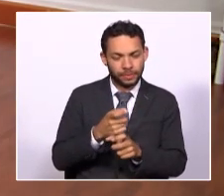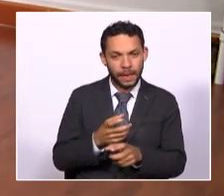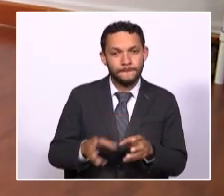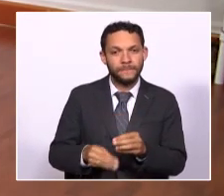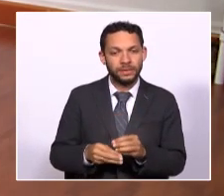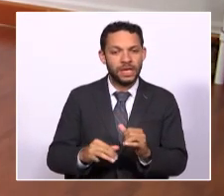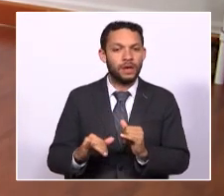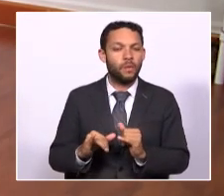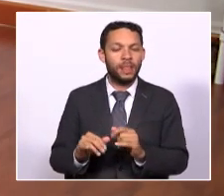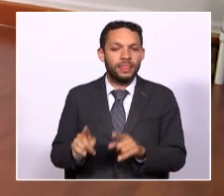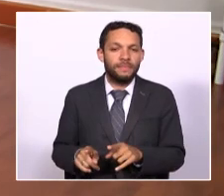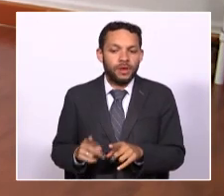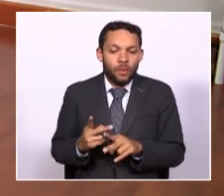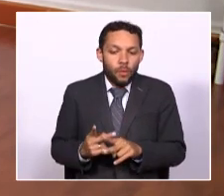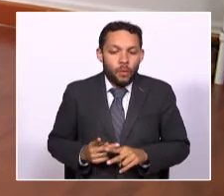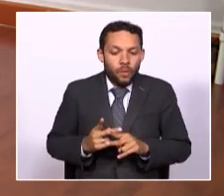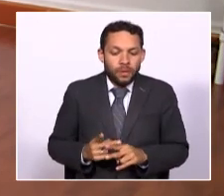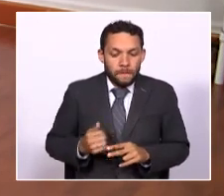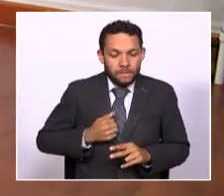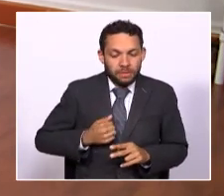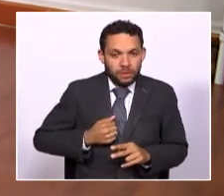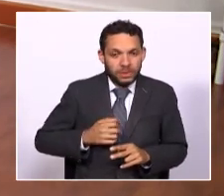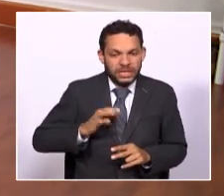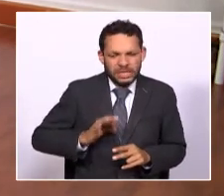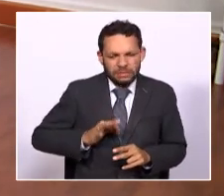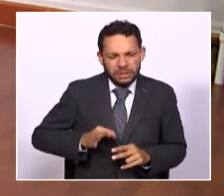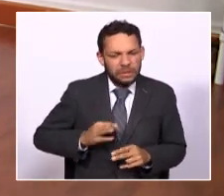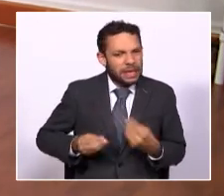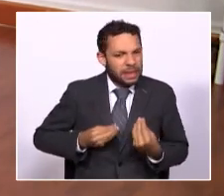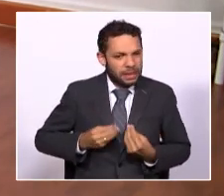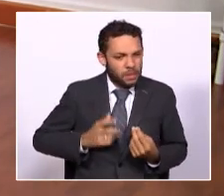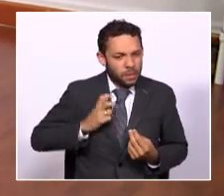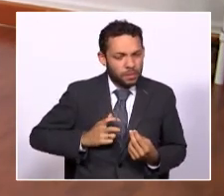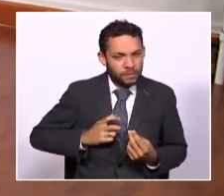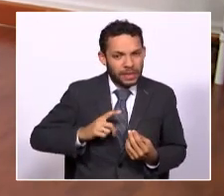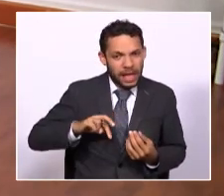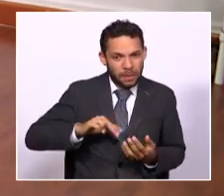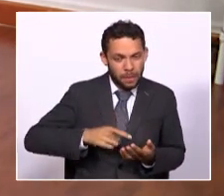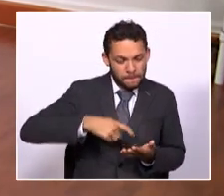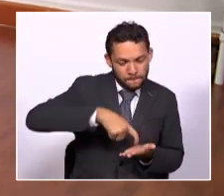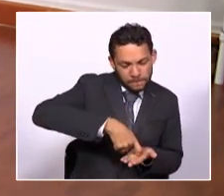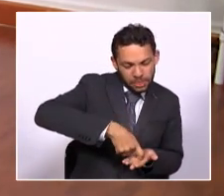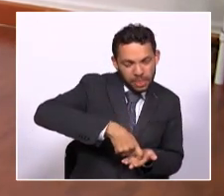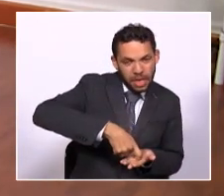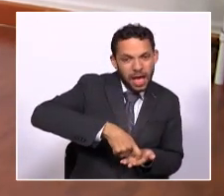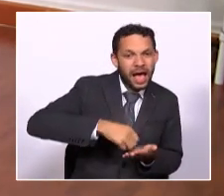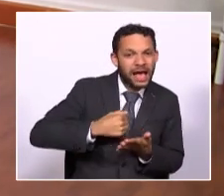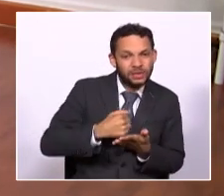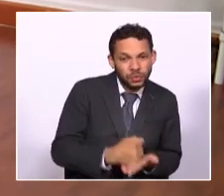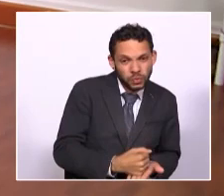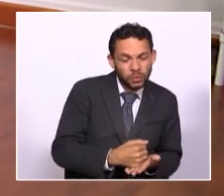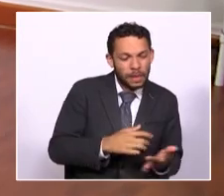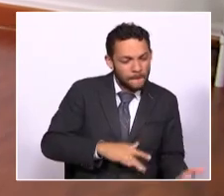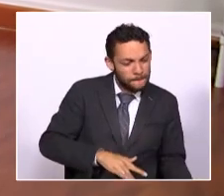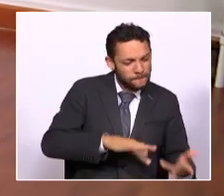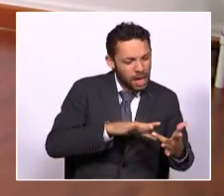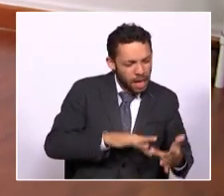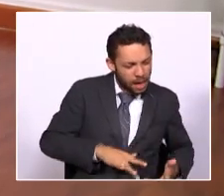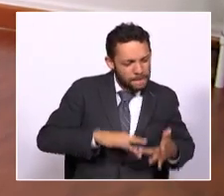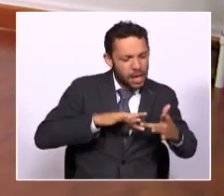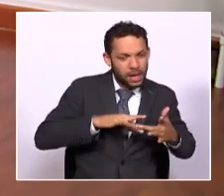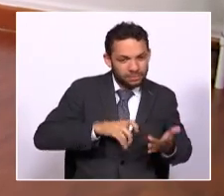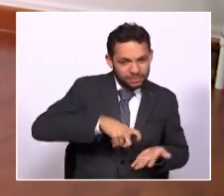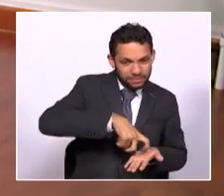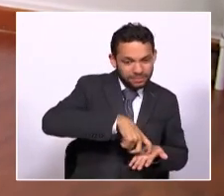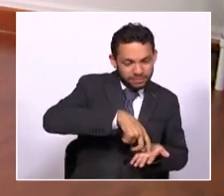posturas. ¿Sí? Si ustedes se dan cuenta, siempre estoy utilizando un pie de apoyo, estoy tratando de mantener la simetría del cuerpo con el objetivo de que